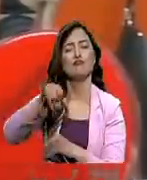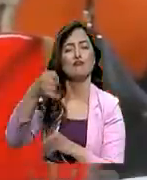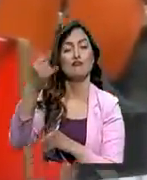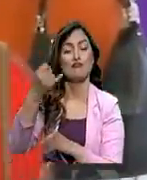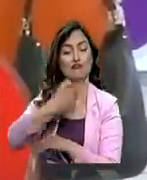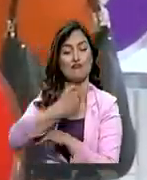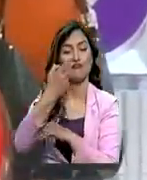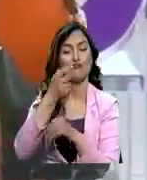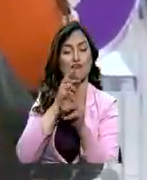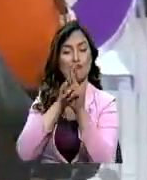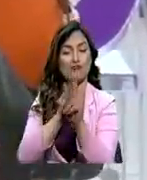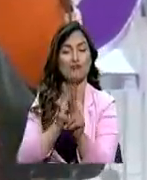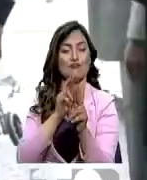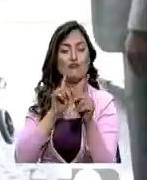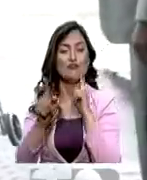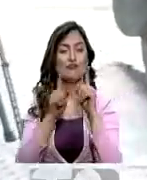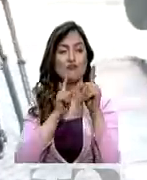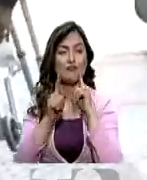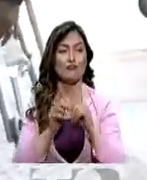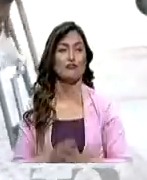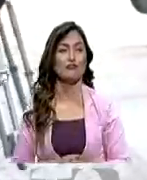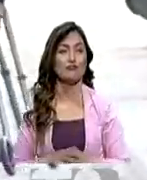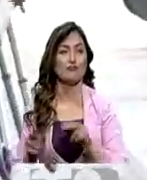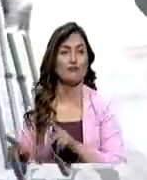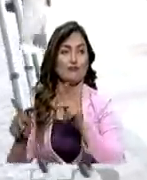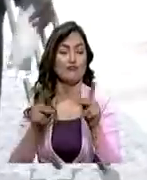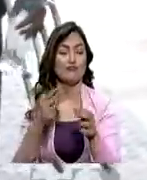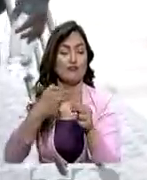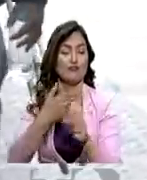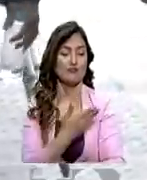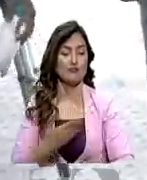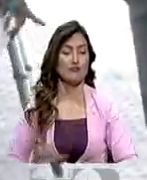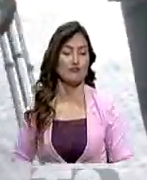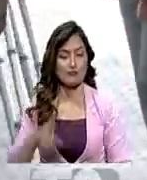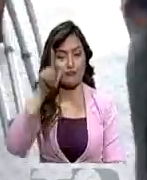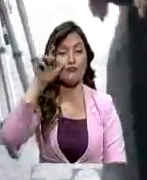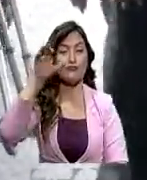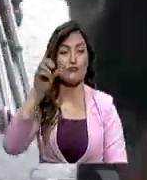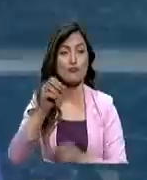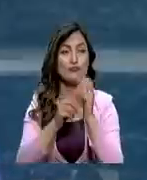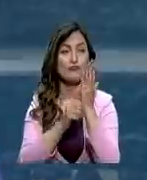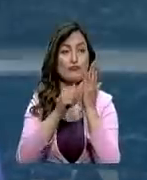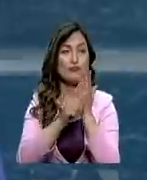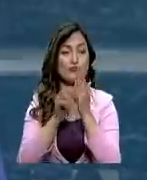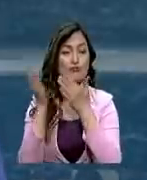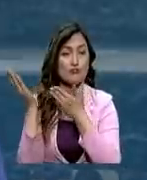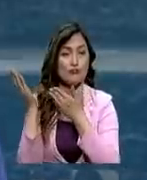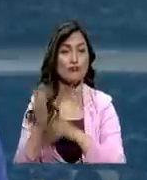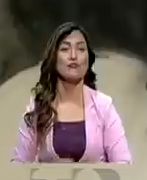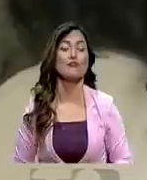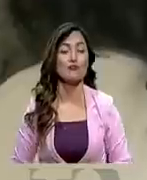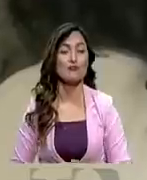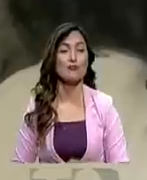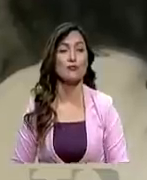que se presentarán los resultados de los diálogos y en el que tienen previsto intervenga el presidente Guillermo Lasso y la ministra del ramo María Brown.